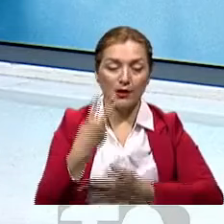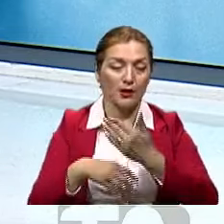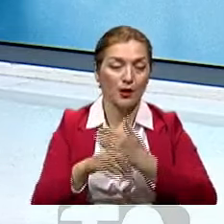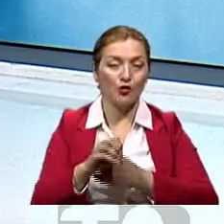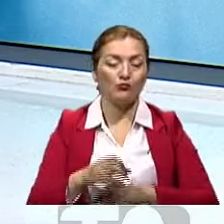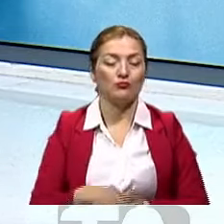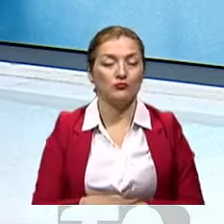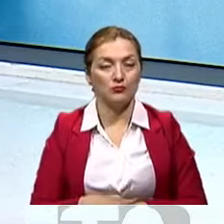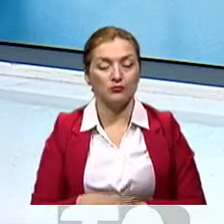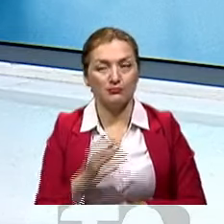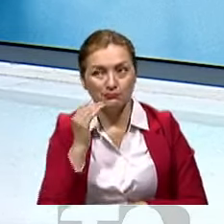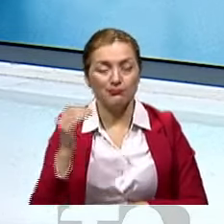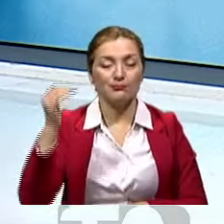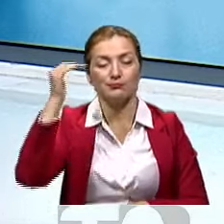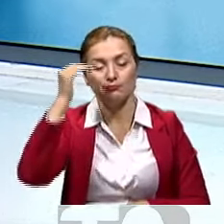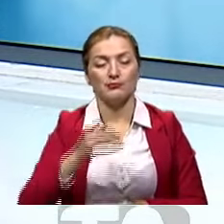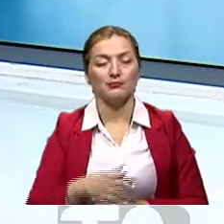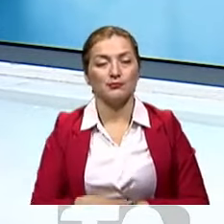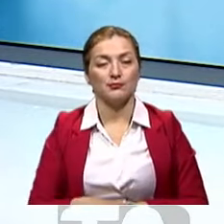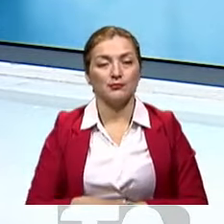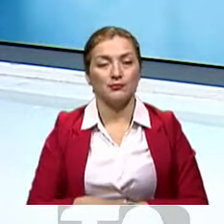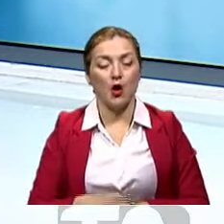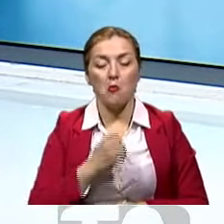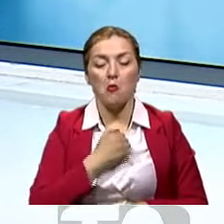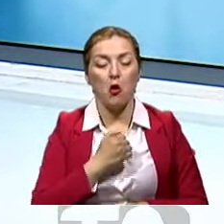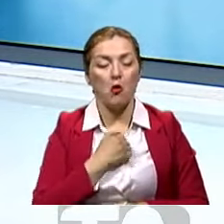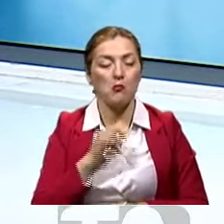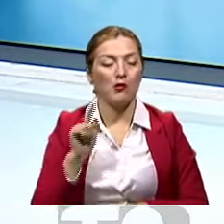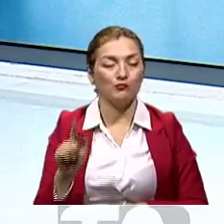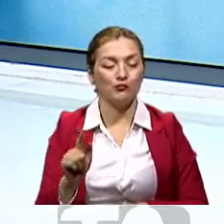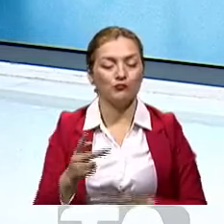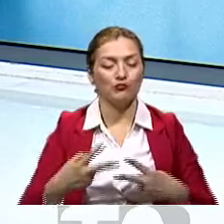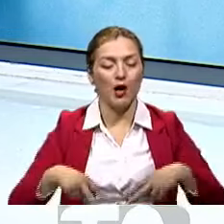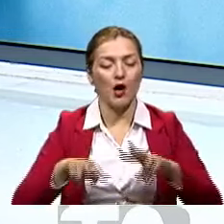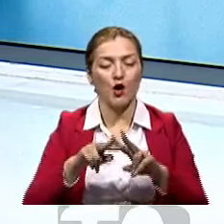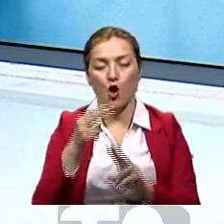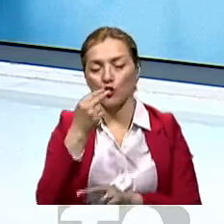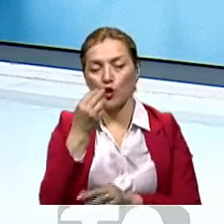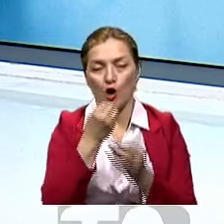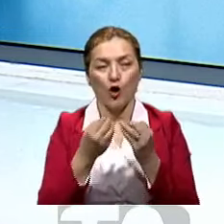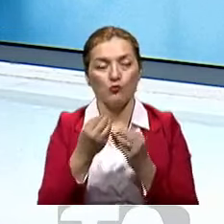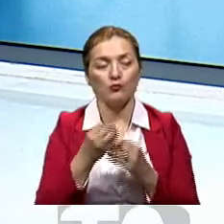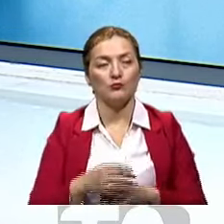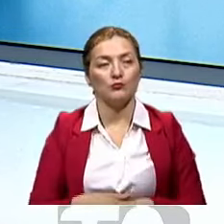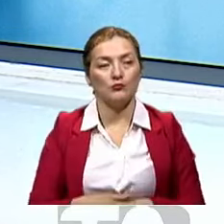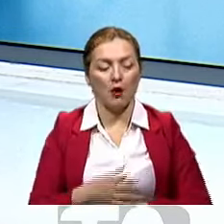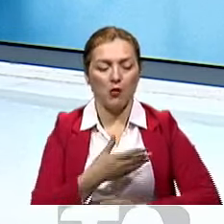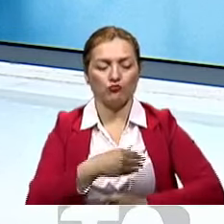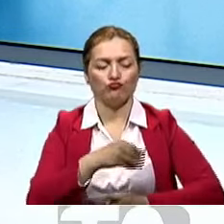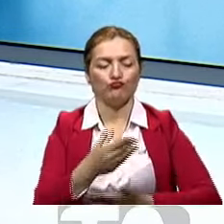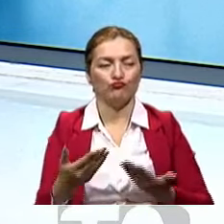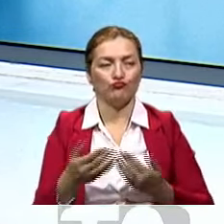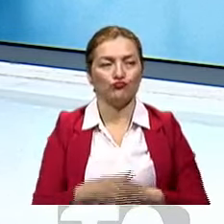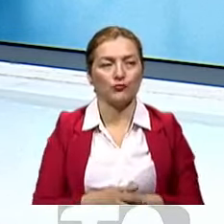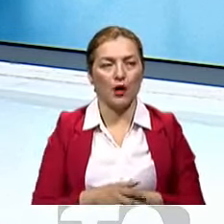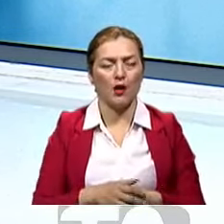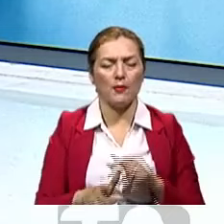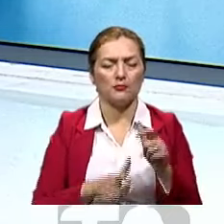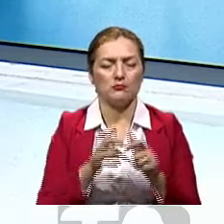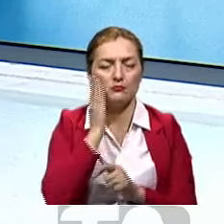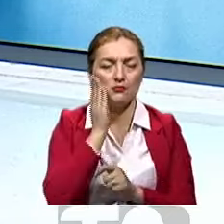sino también adultos. Y esto por sus propiedades y por su alto valor nutricional. Asimismo, entre las preguntas frecuentes